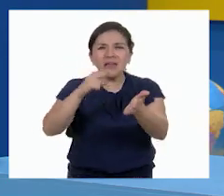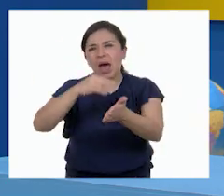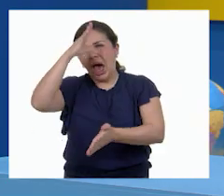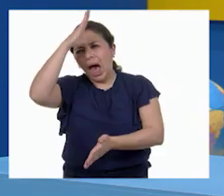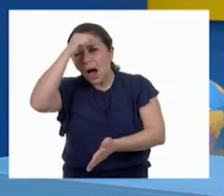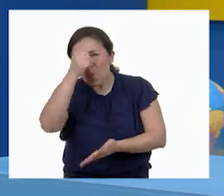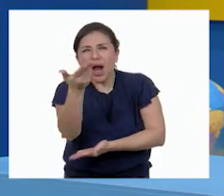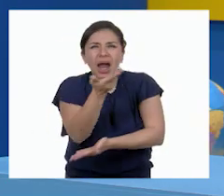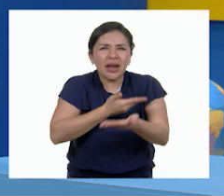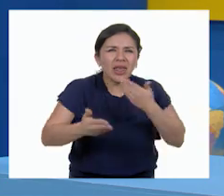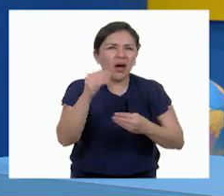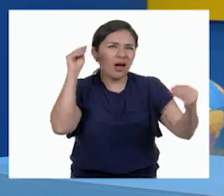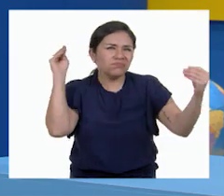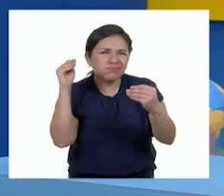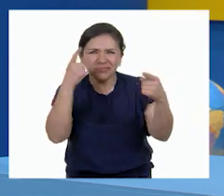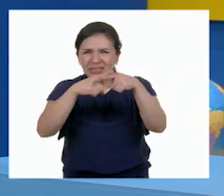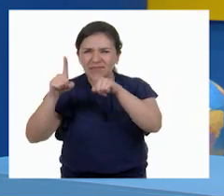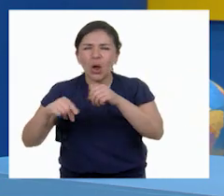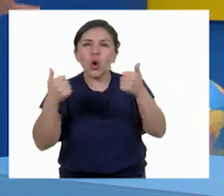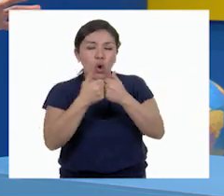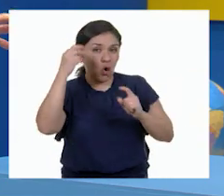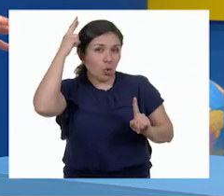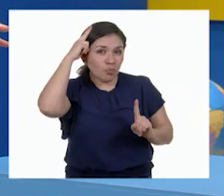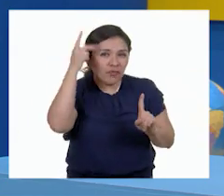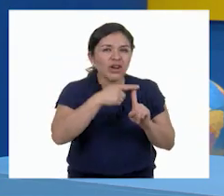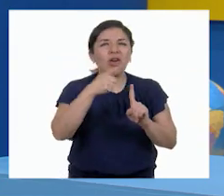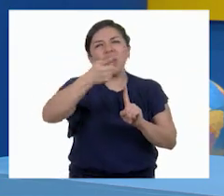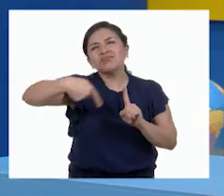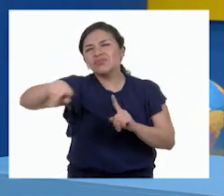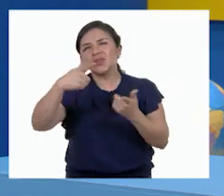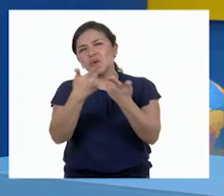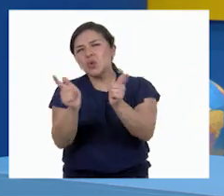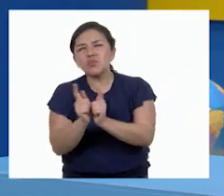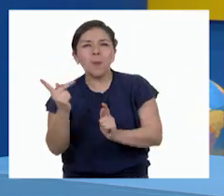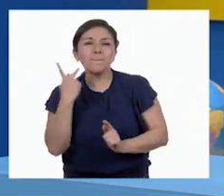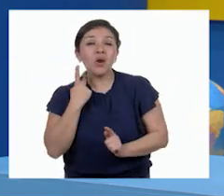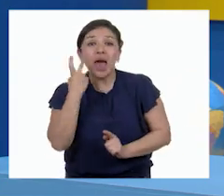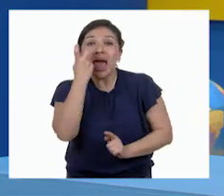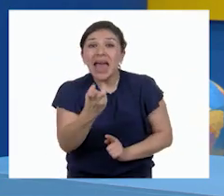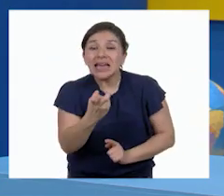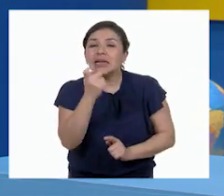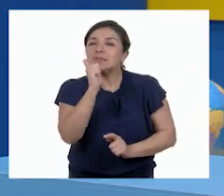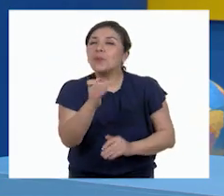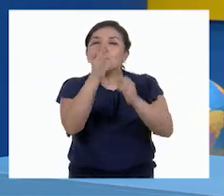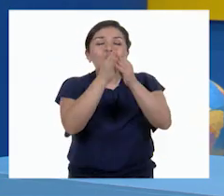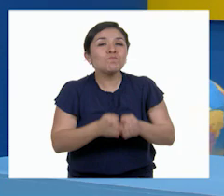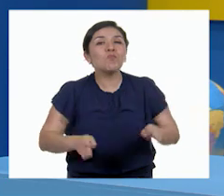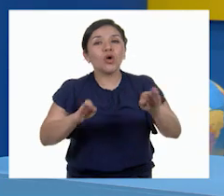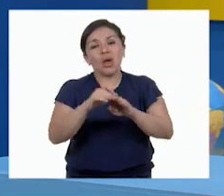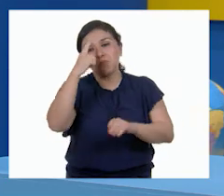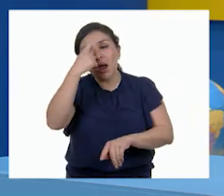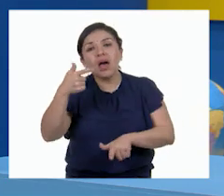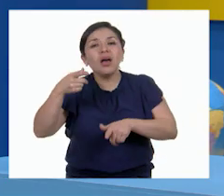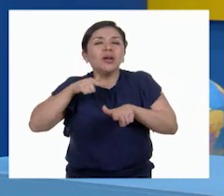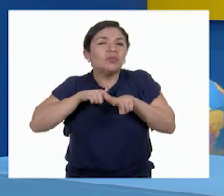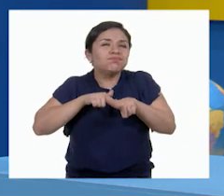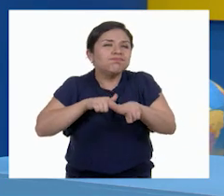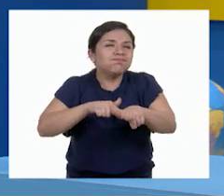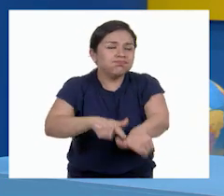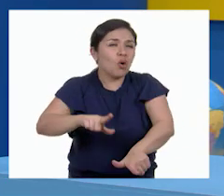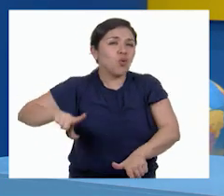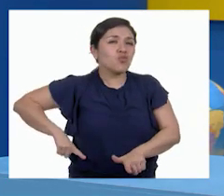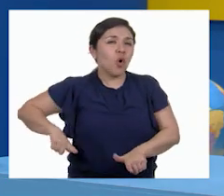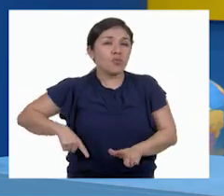de dependencia entre Porfirio Díaz y los distintos actores políticos fueron la columna vertebral de la dictadura. Para